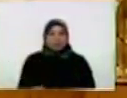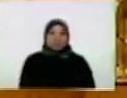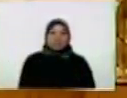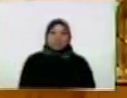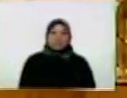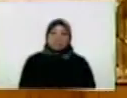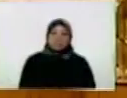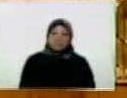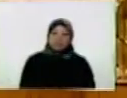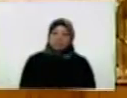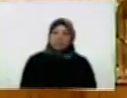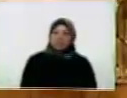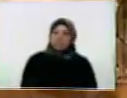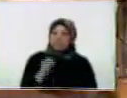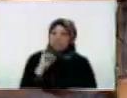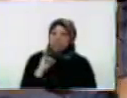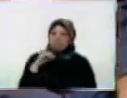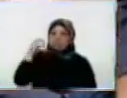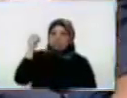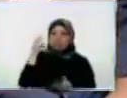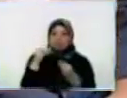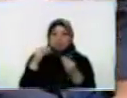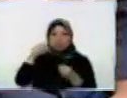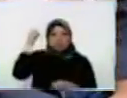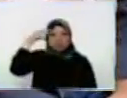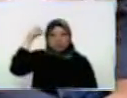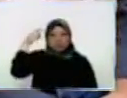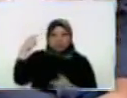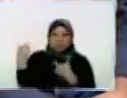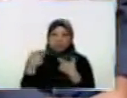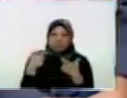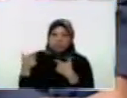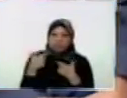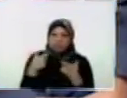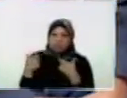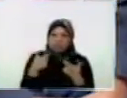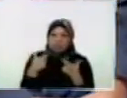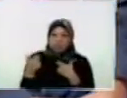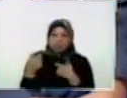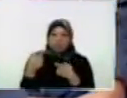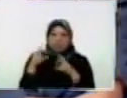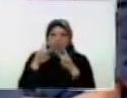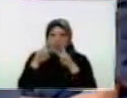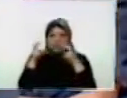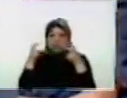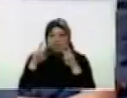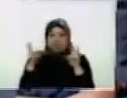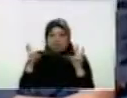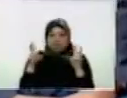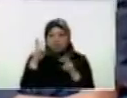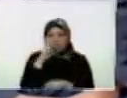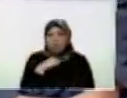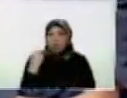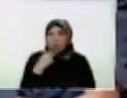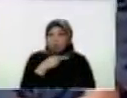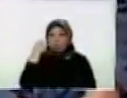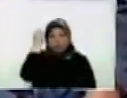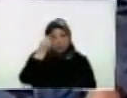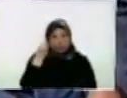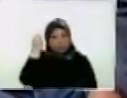mucho que hay que debatir, ¿no? Sobre todo en estos tiempos, muchos temas, hay tantas cosas que ocupan nuestro